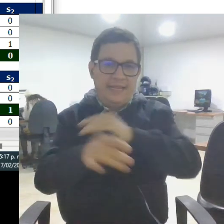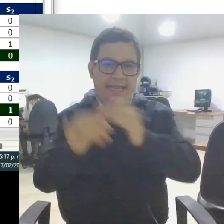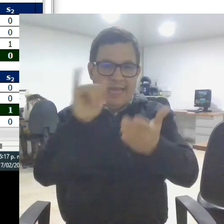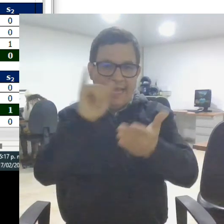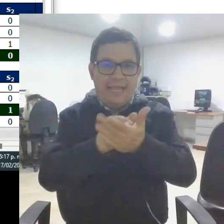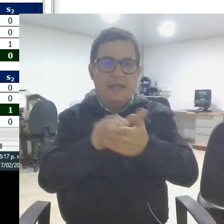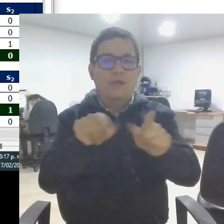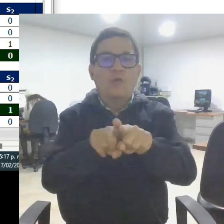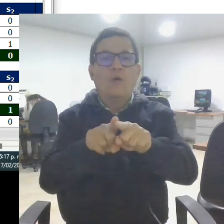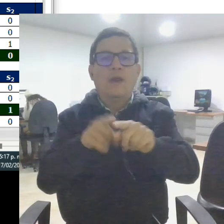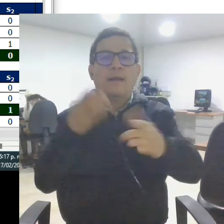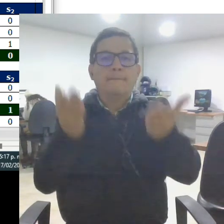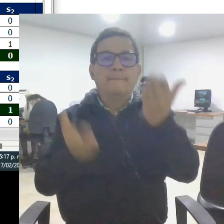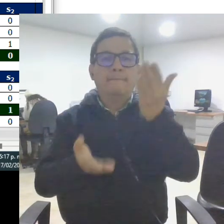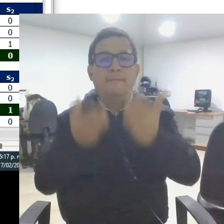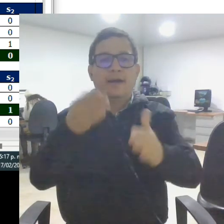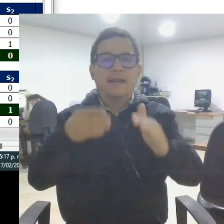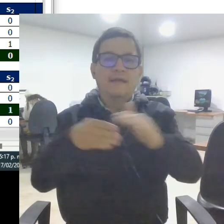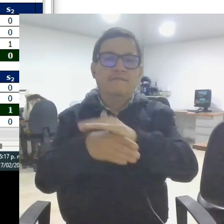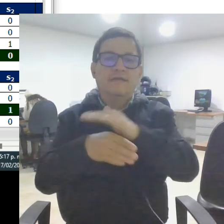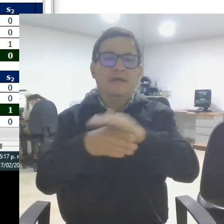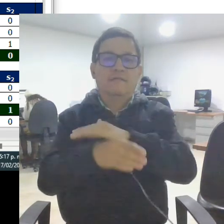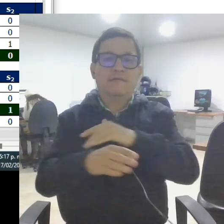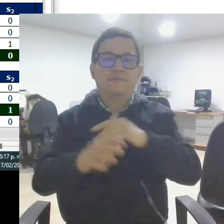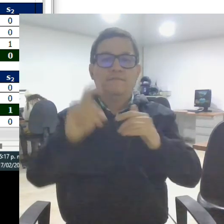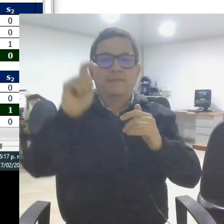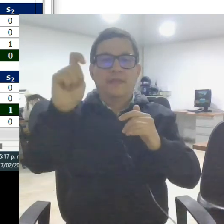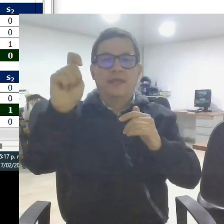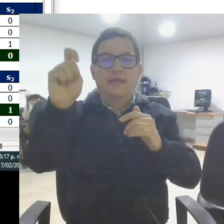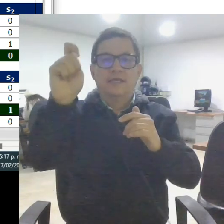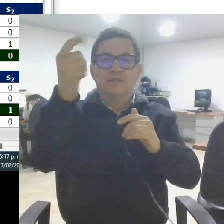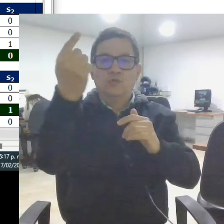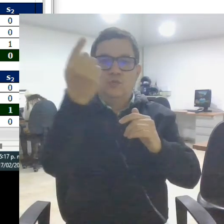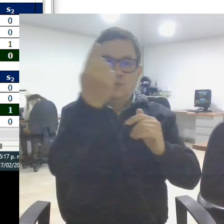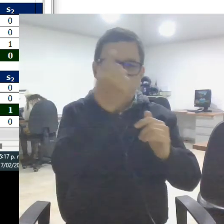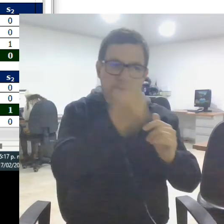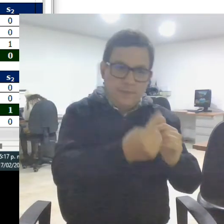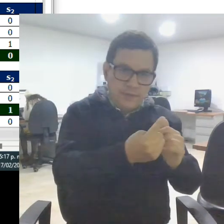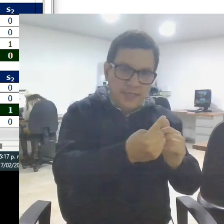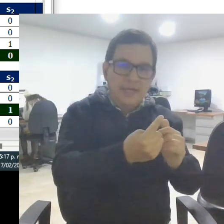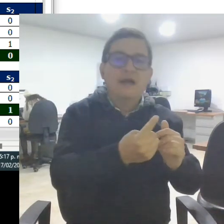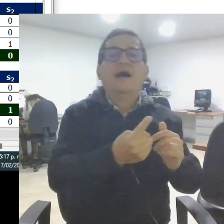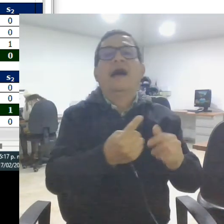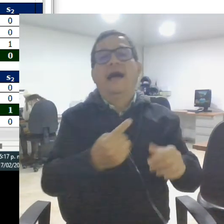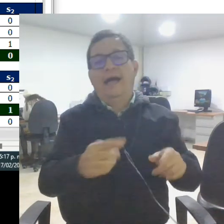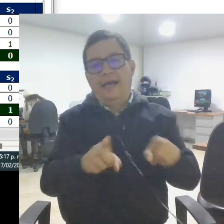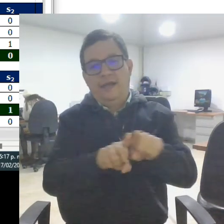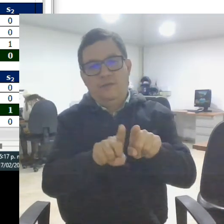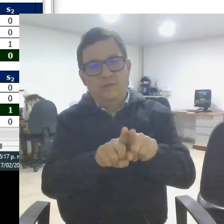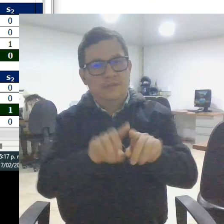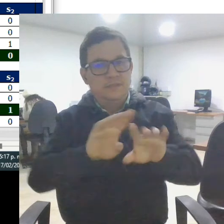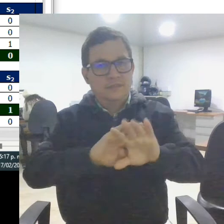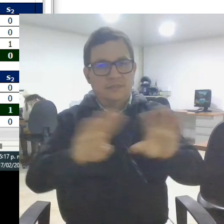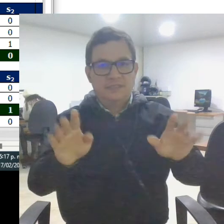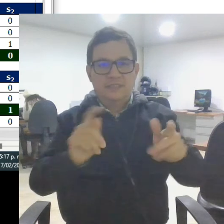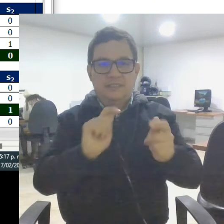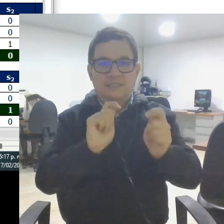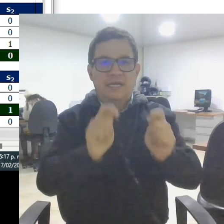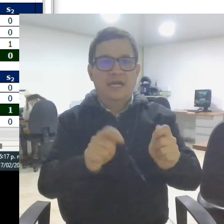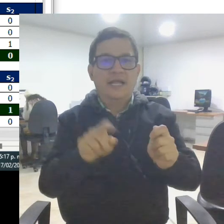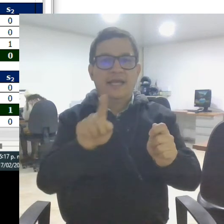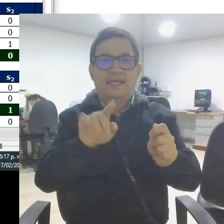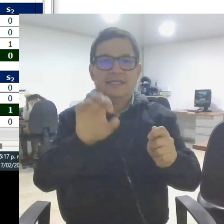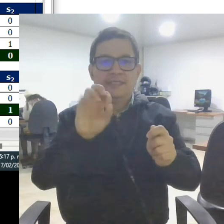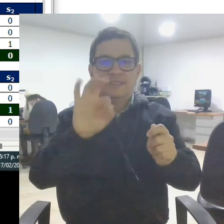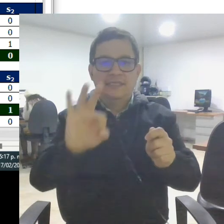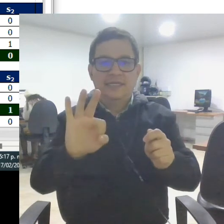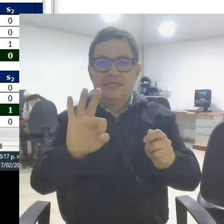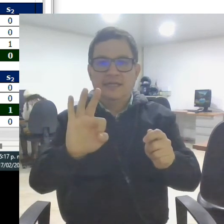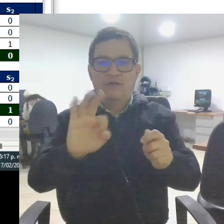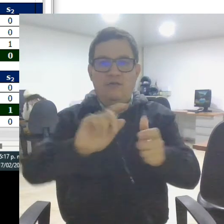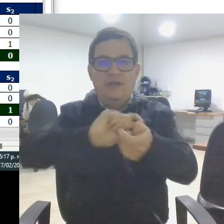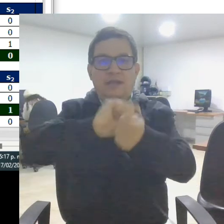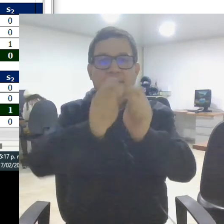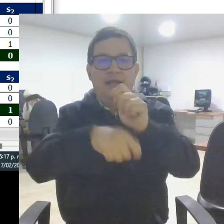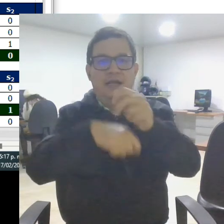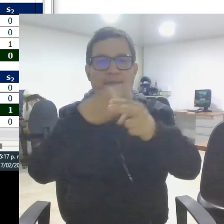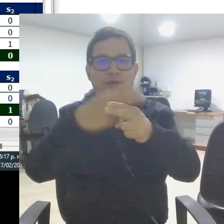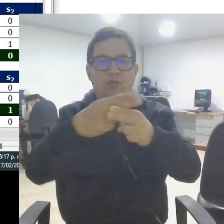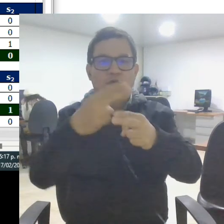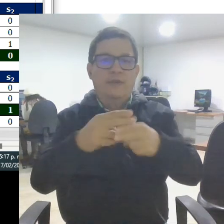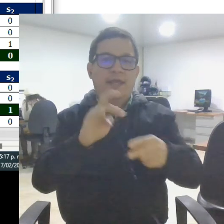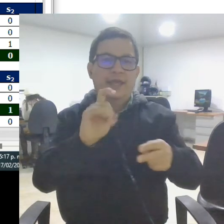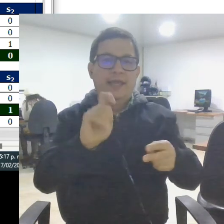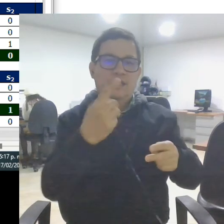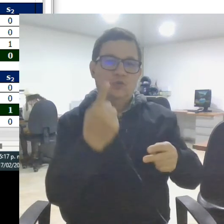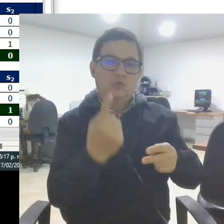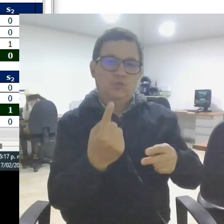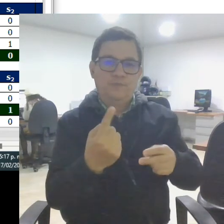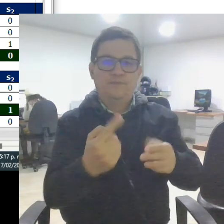x1 pasa a moverse acá. Listo, esta variable ya no se llama s3 sino x1. Ahora,